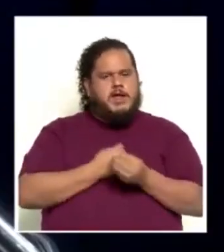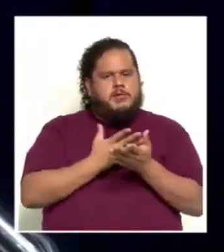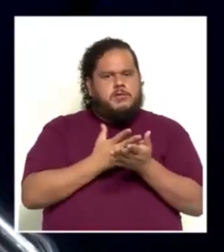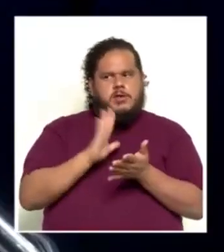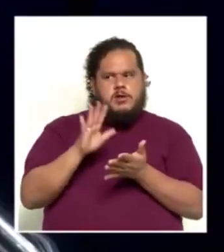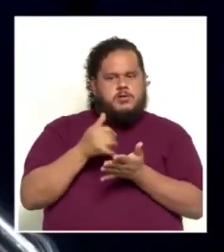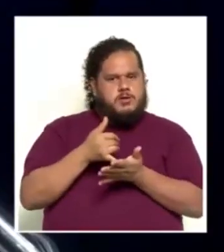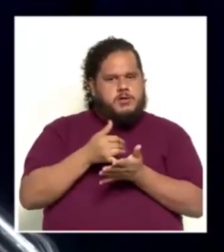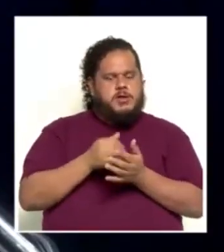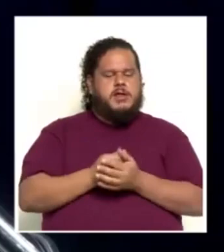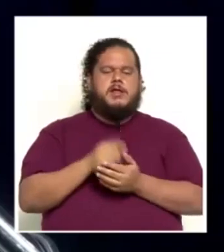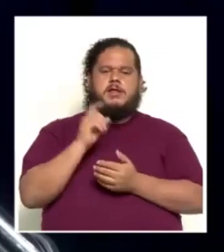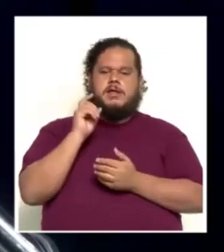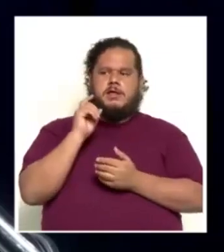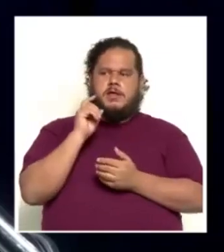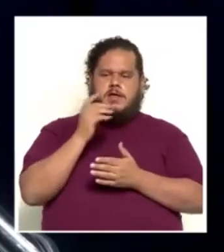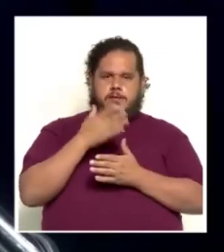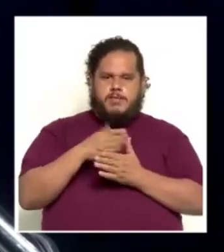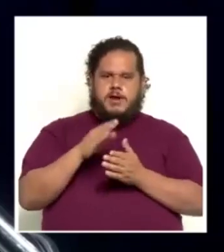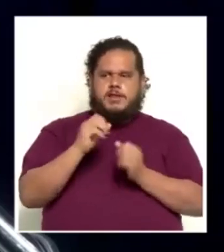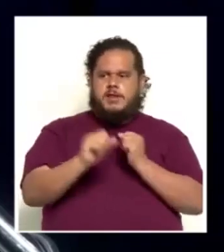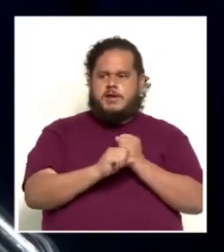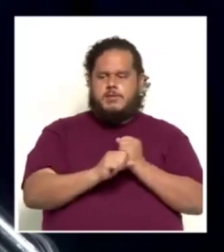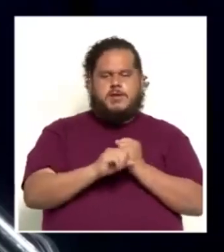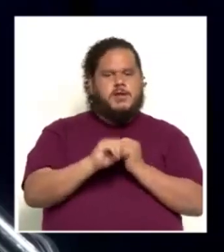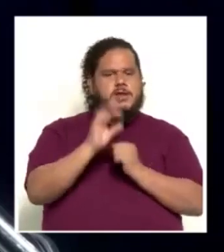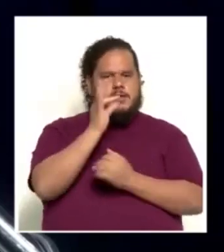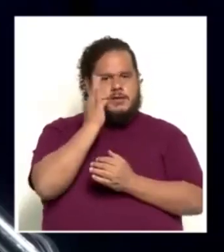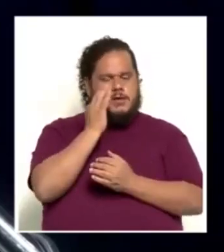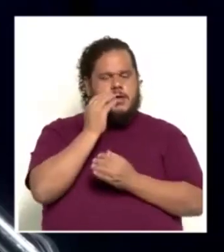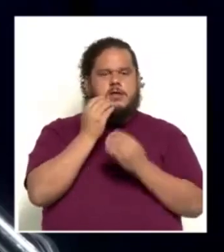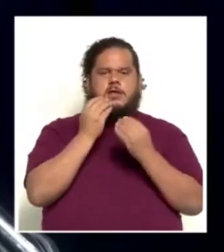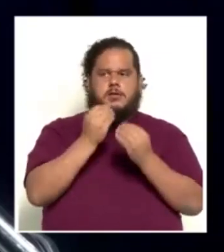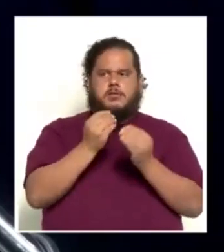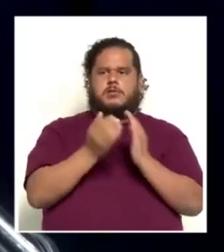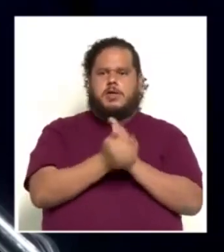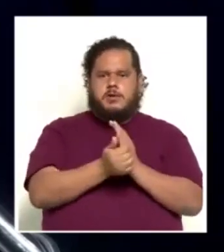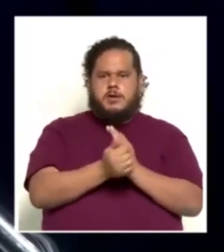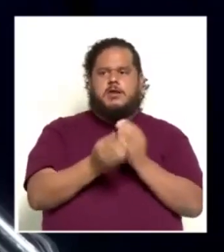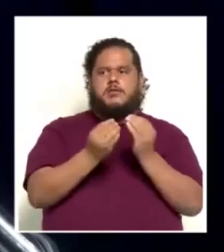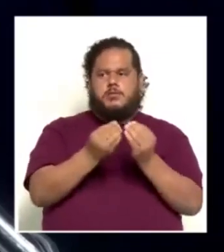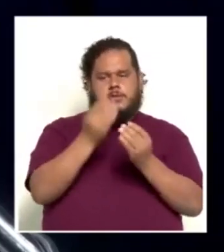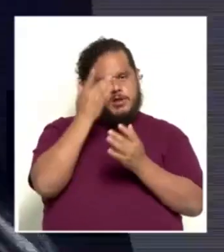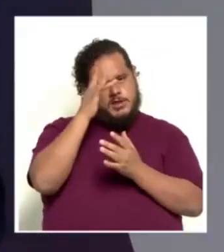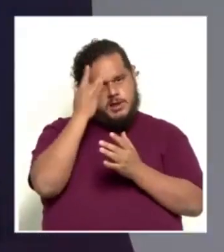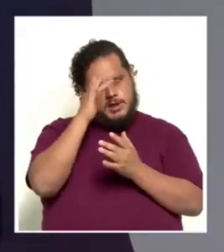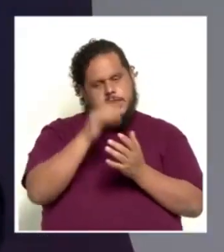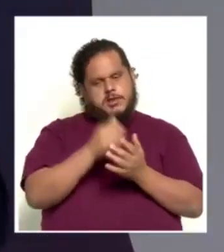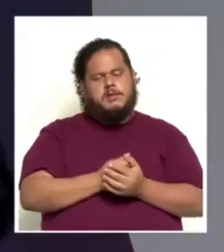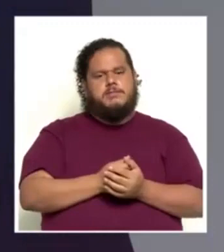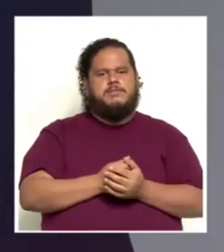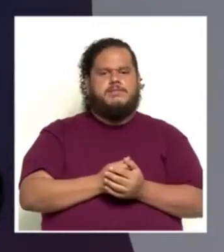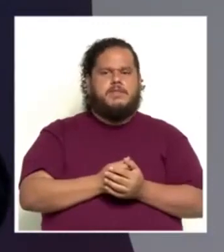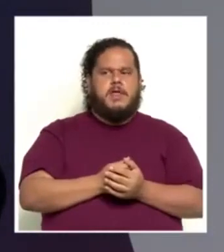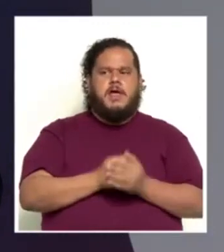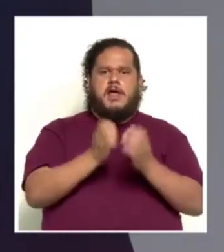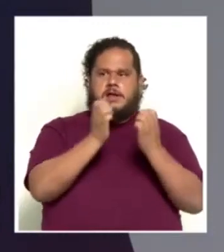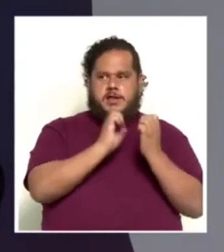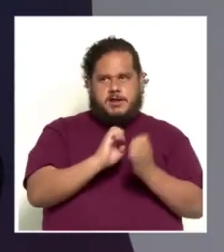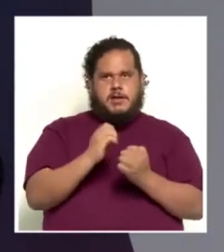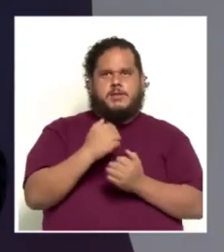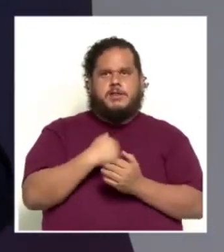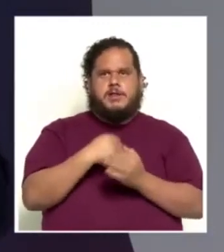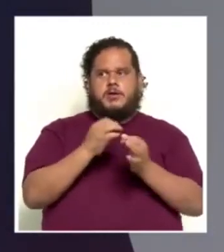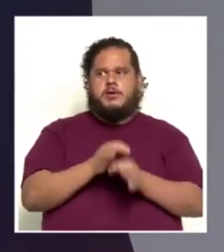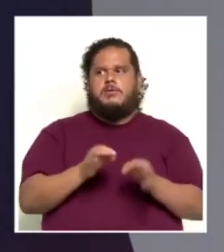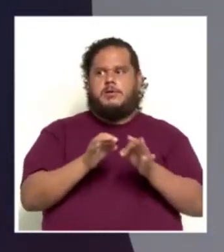O sea, va a tener que ser de parte de la campaña de José María una campaña bastante hábil y bastante inteligente. La estrategia va a tener un enorme